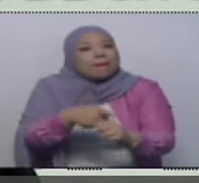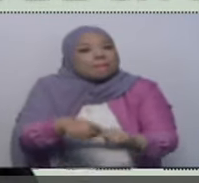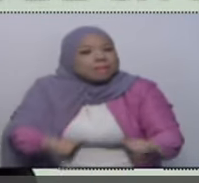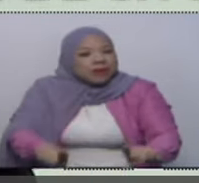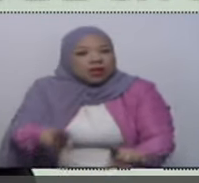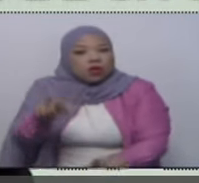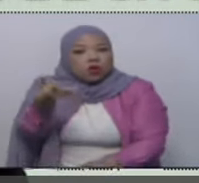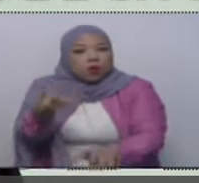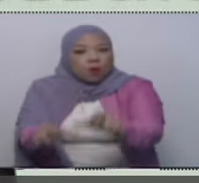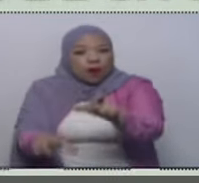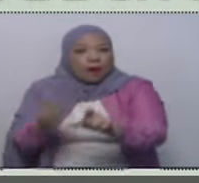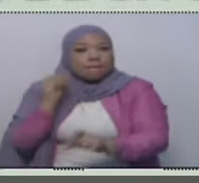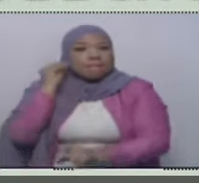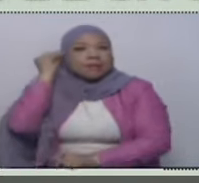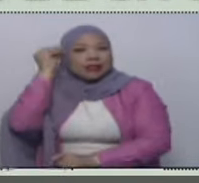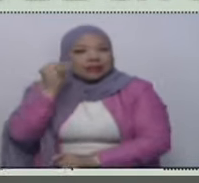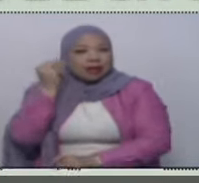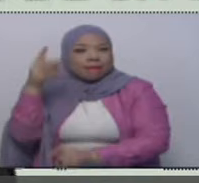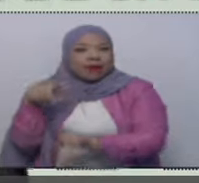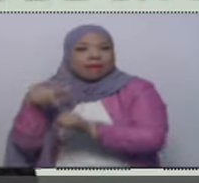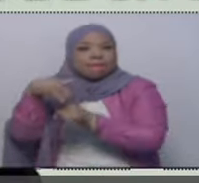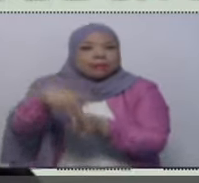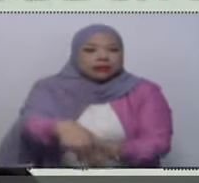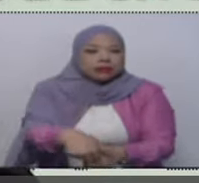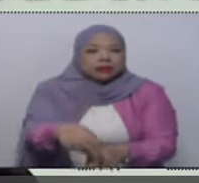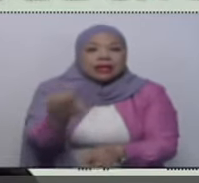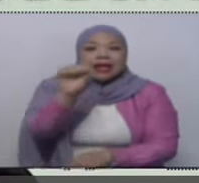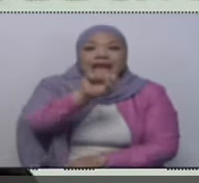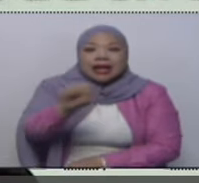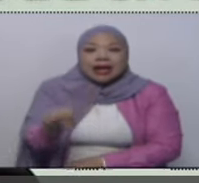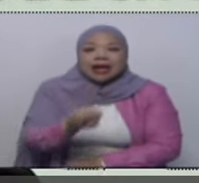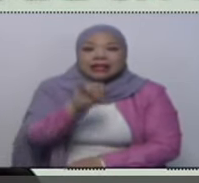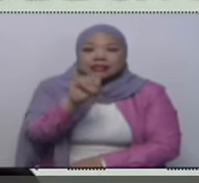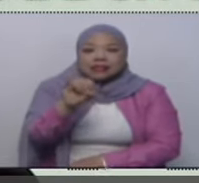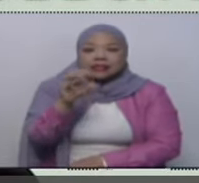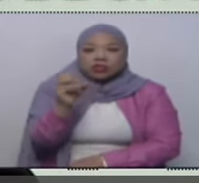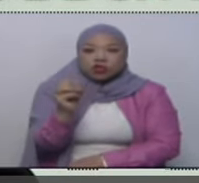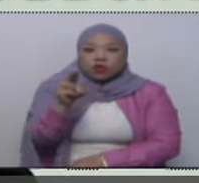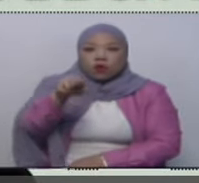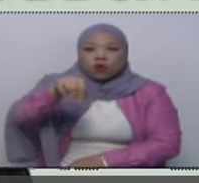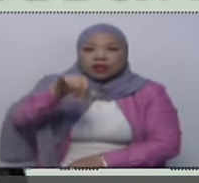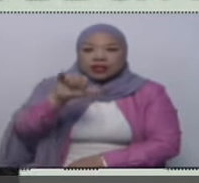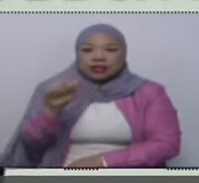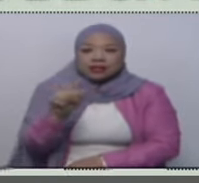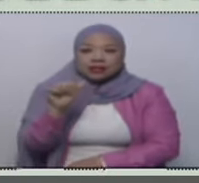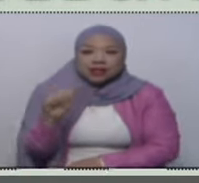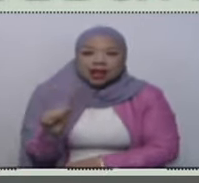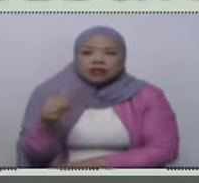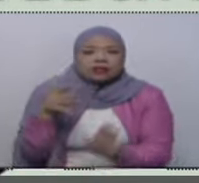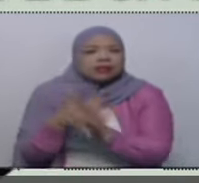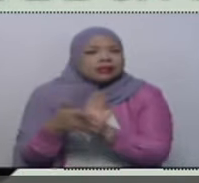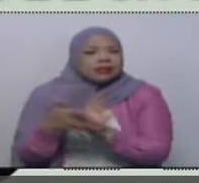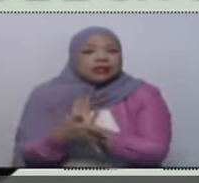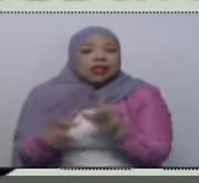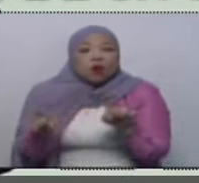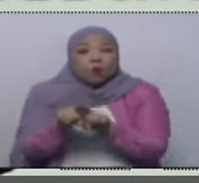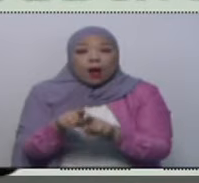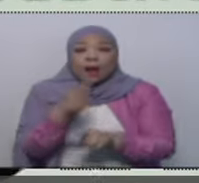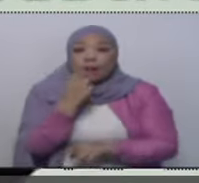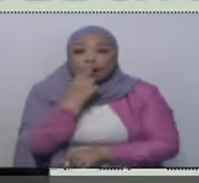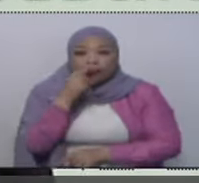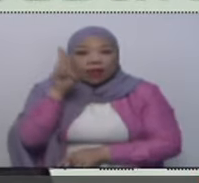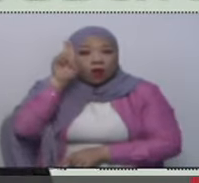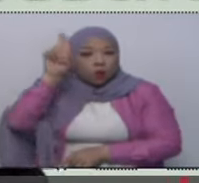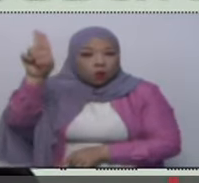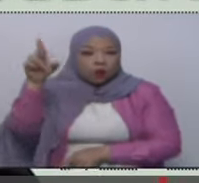es un pensamiento racista, igual que Hitler. Igual que Hitler pensaba que la raza de Ario